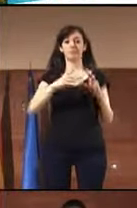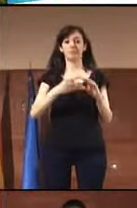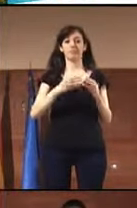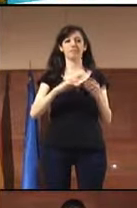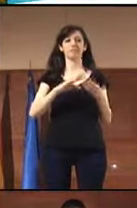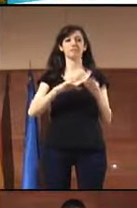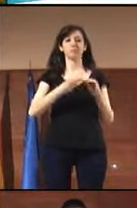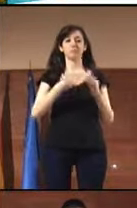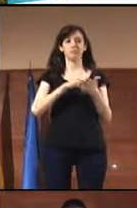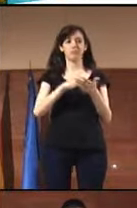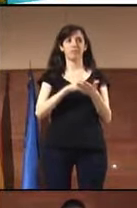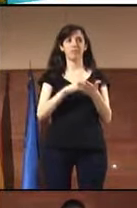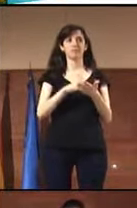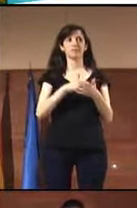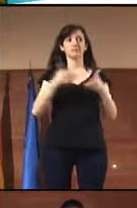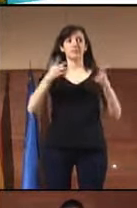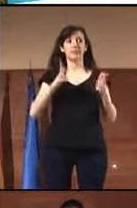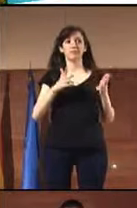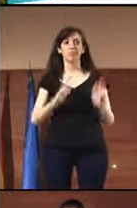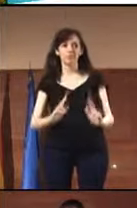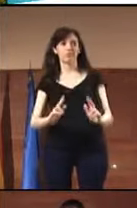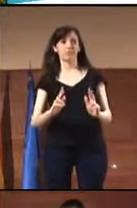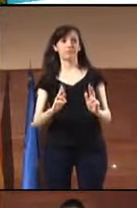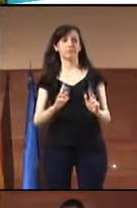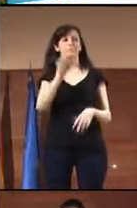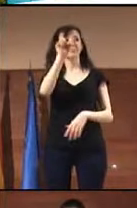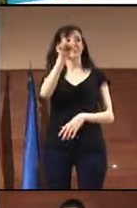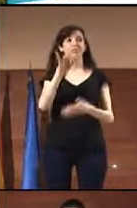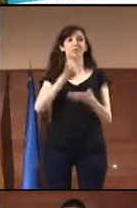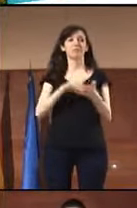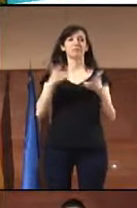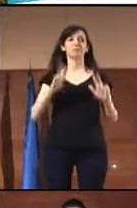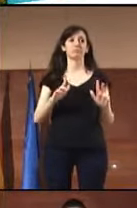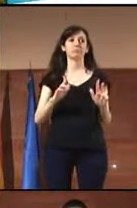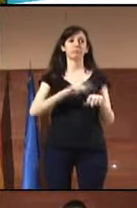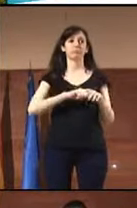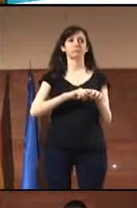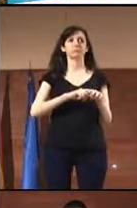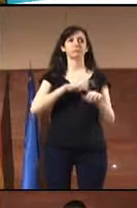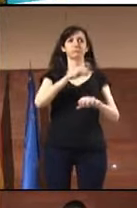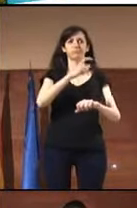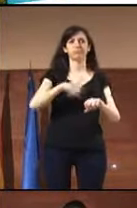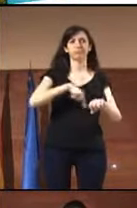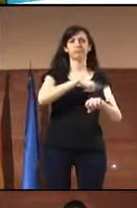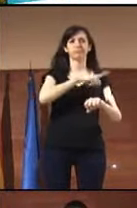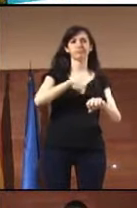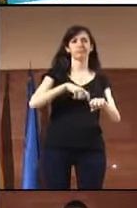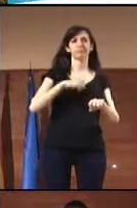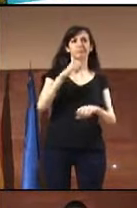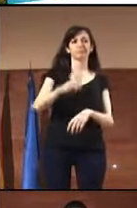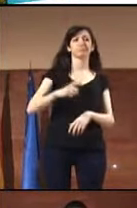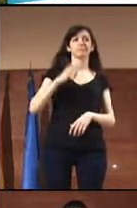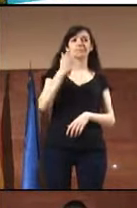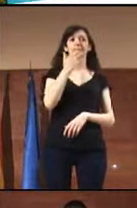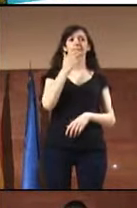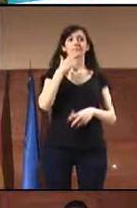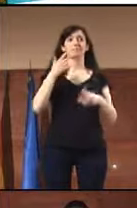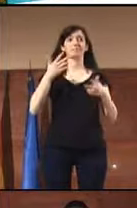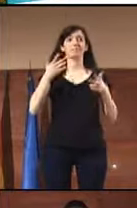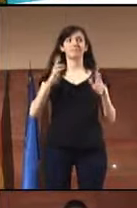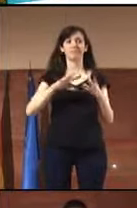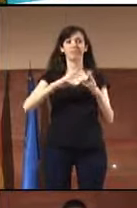asiento. Una persona cuando lleve muchas horas en el asiento, si tiene un tono bastante